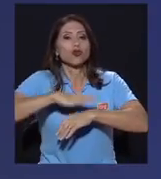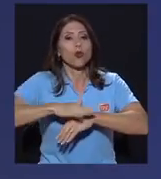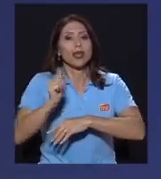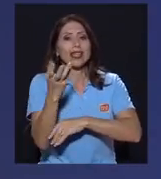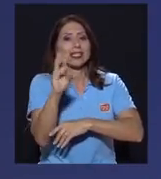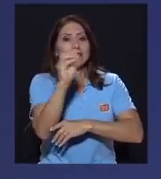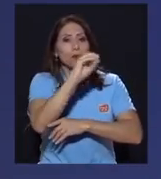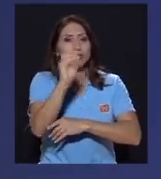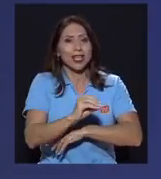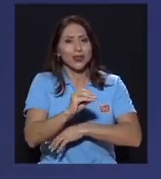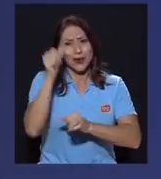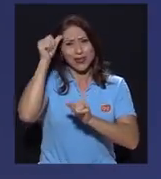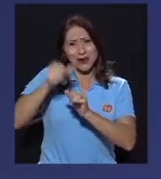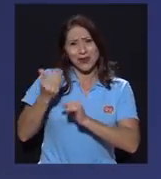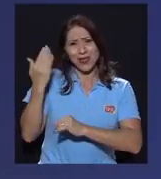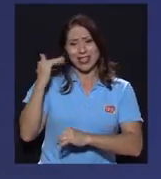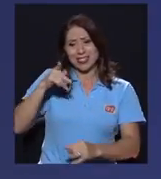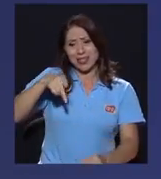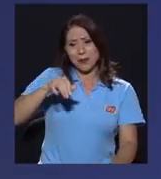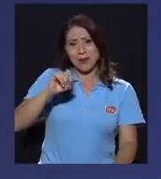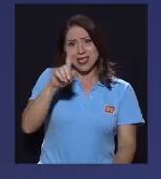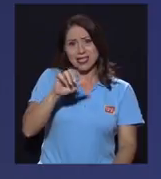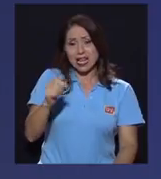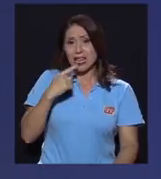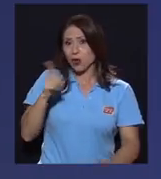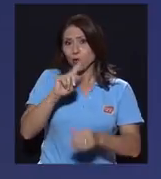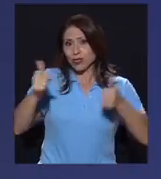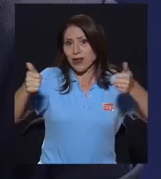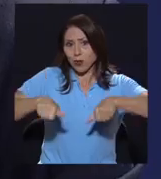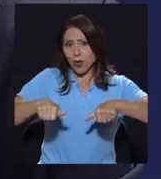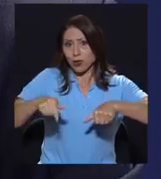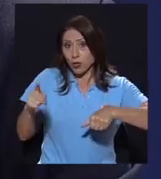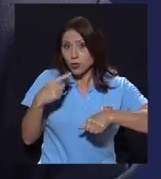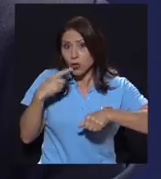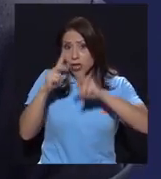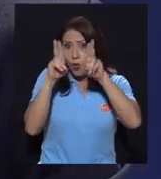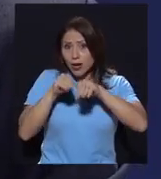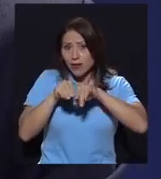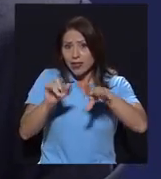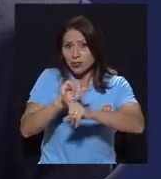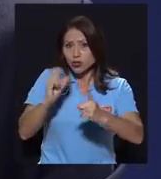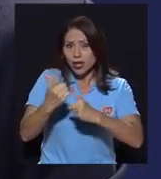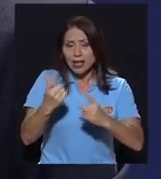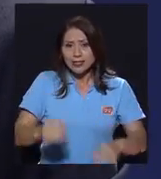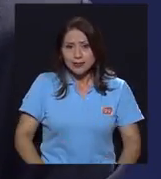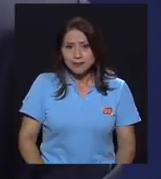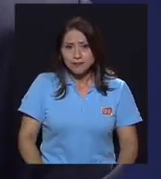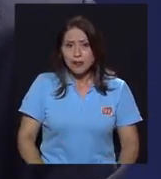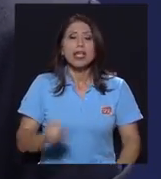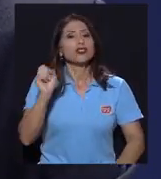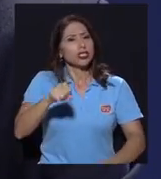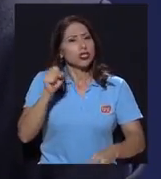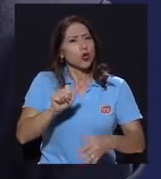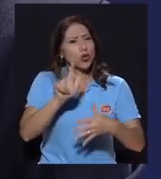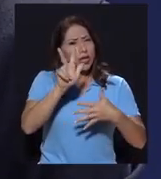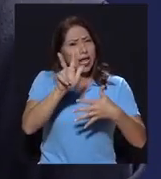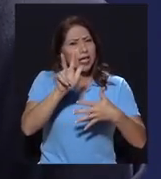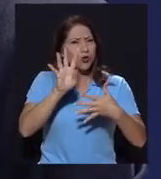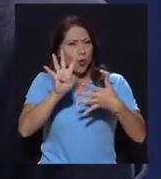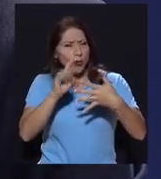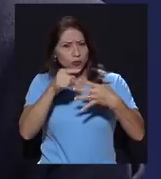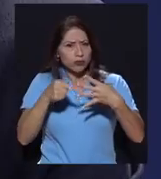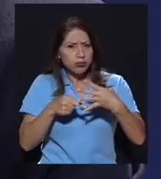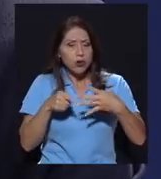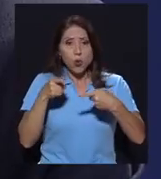cuando pisa de inmediato le dijo en redes sociales que no estaba de acuerdo si son 34 componentes o no